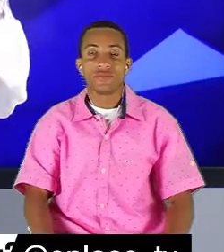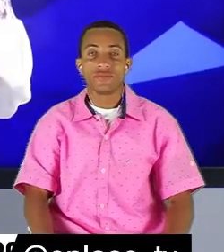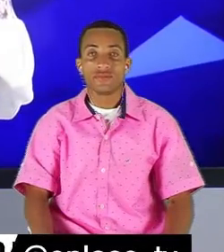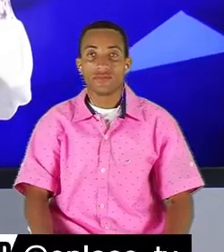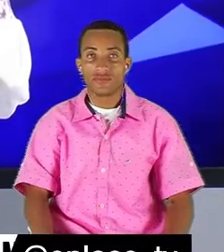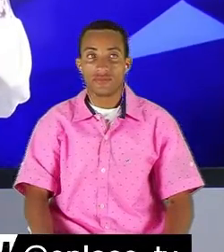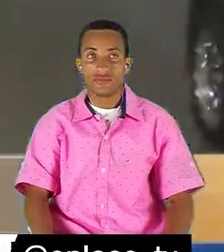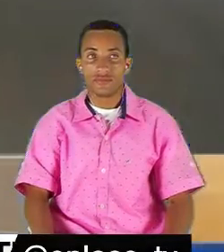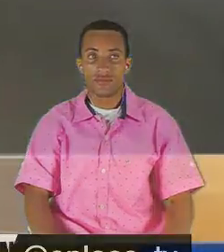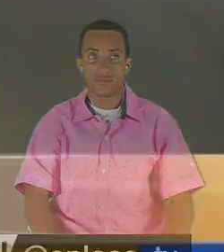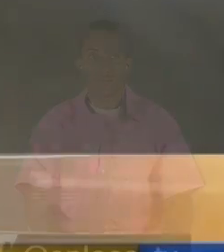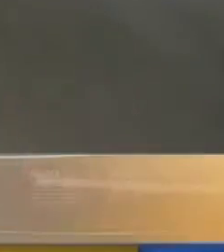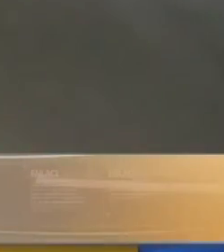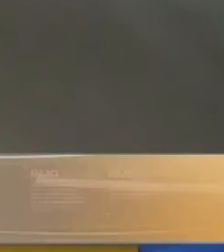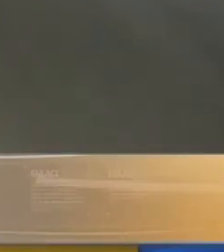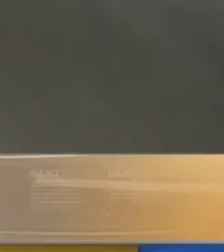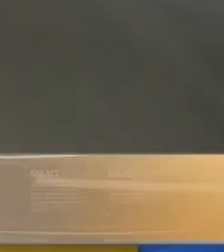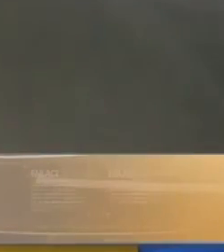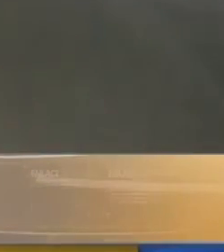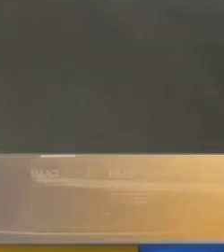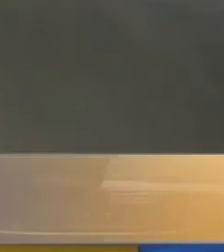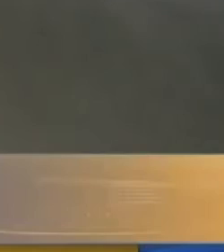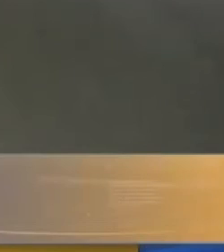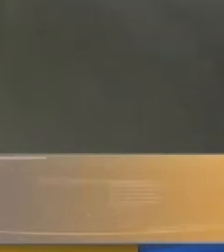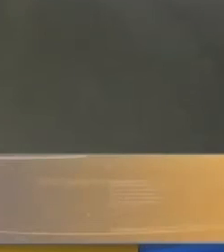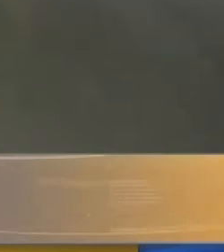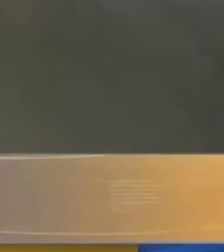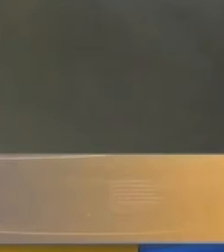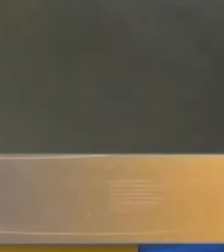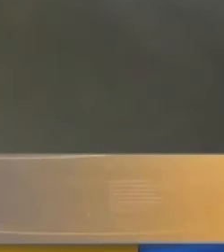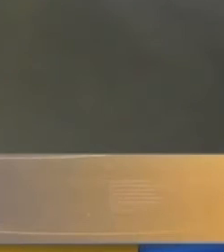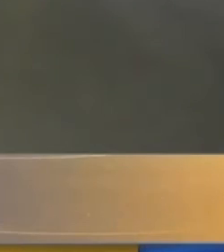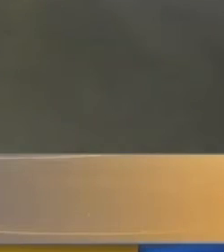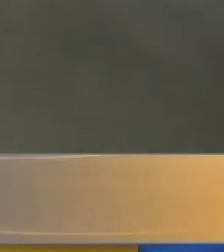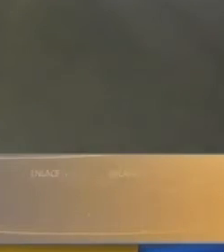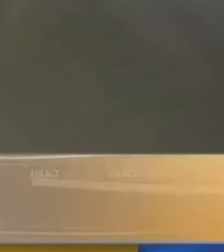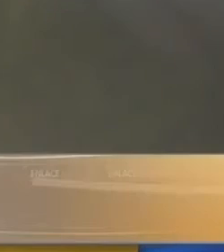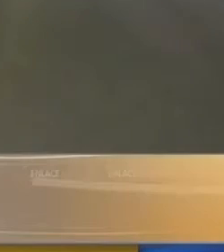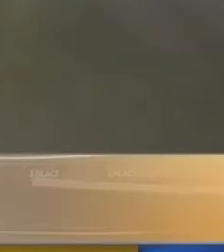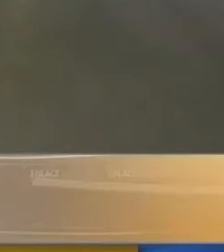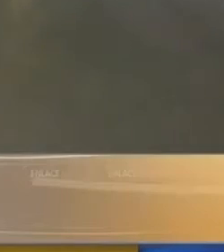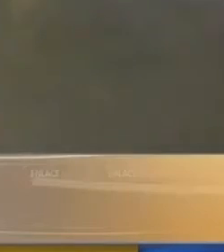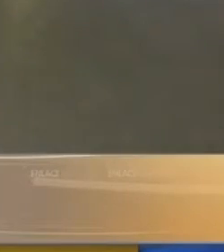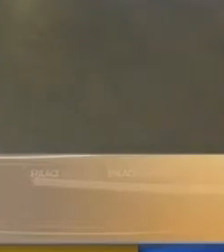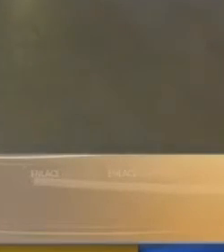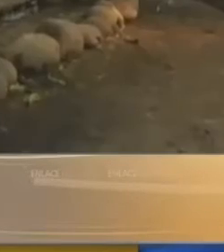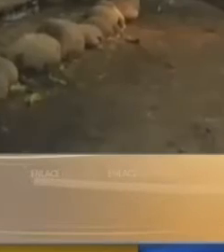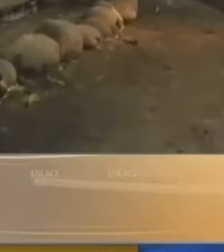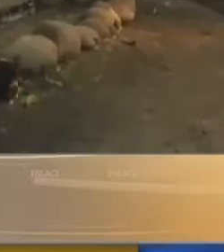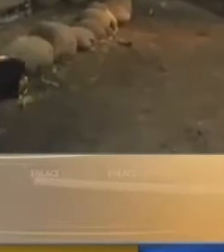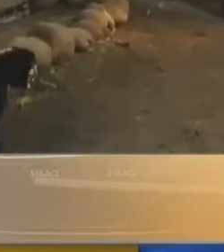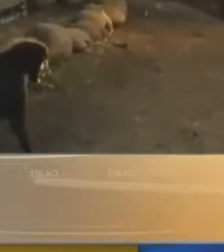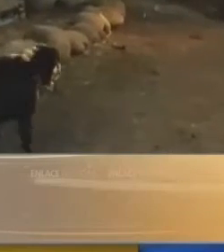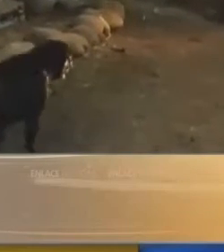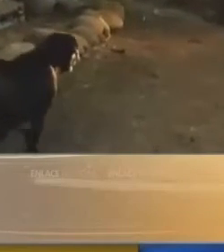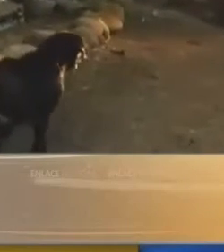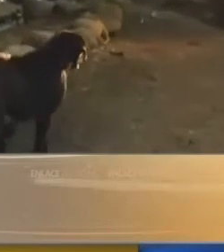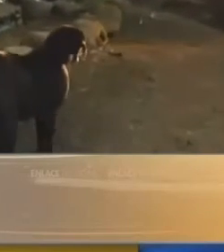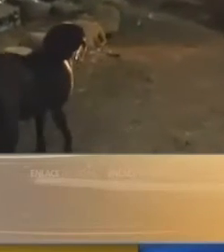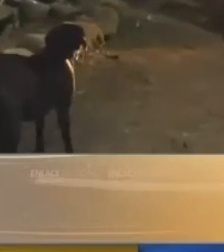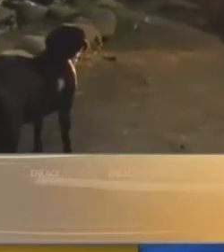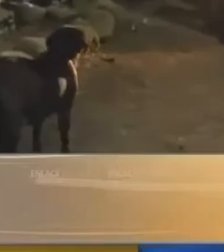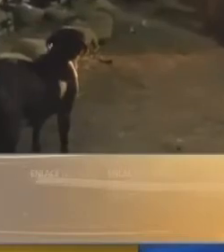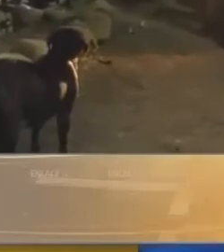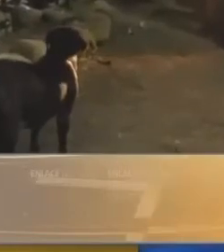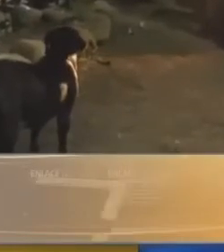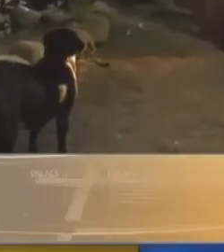Noticias. Un hombre fue asesinado en el barrio Camino de San Silvestre y un menor de 17 años de edad resultó herido con arma de fuego en el barrio